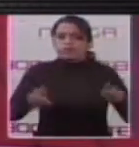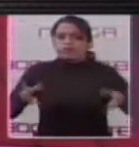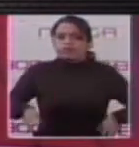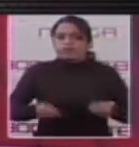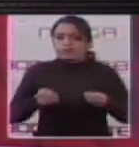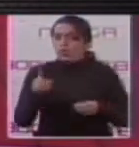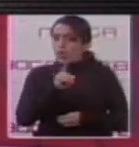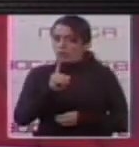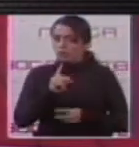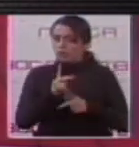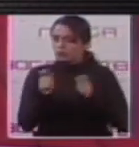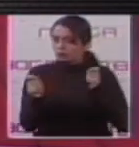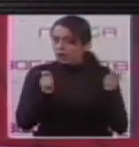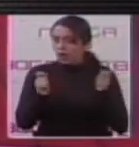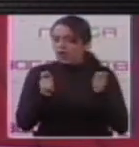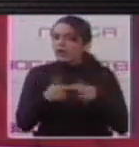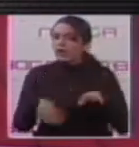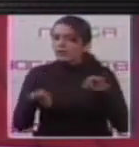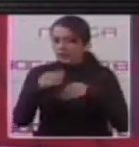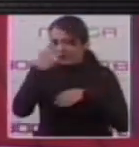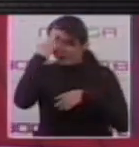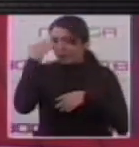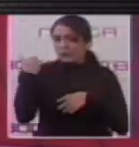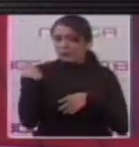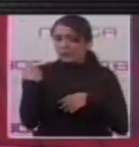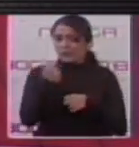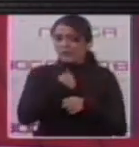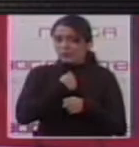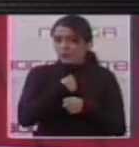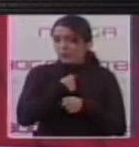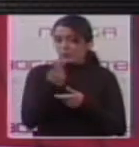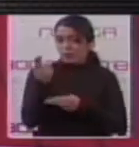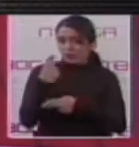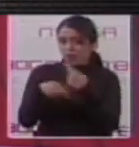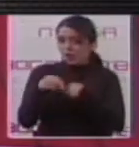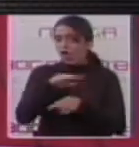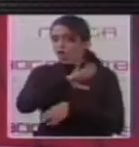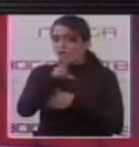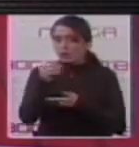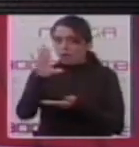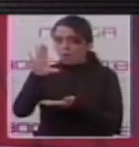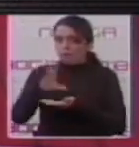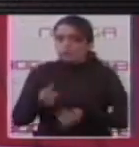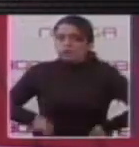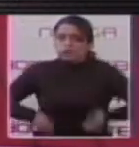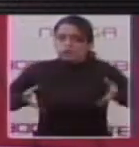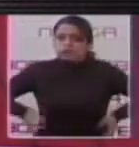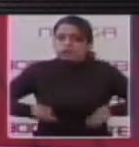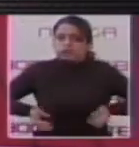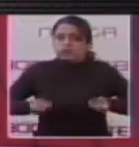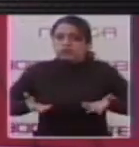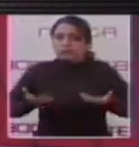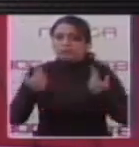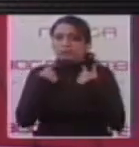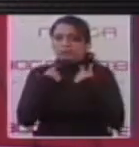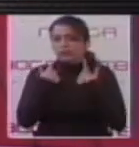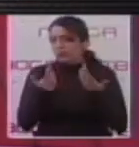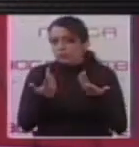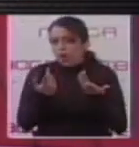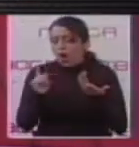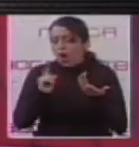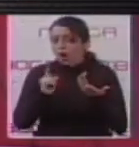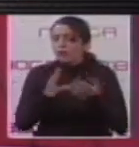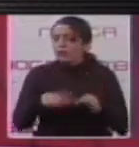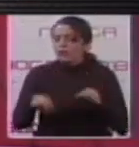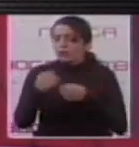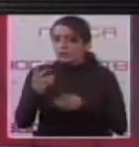día es nuestro dinero, pero ¿te has puesto a pensar que si gastas el dinero que mueve tu negocio cuando quieras crecer, que seguro lo quieres,